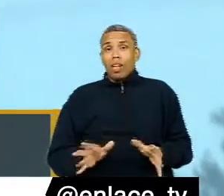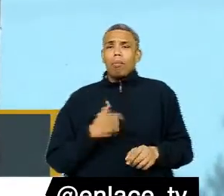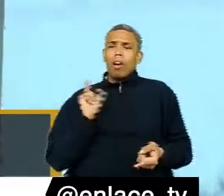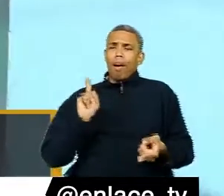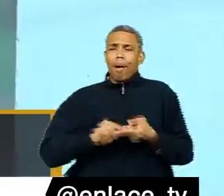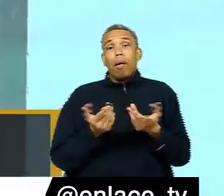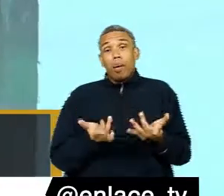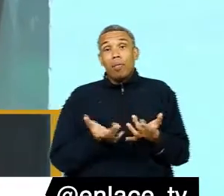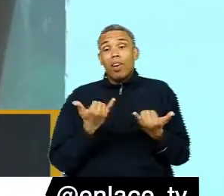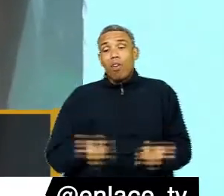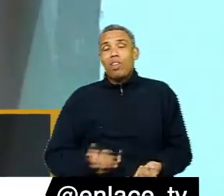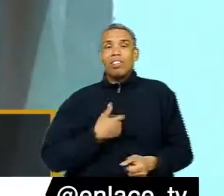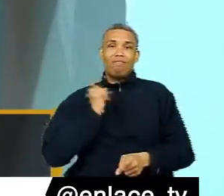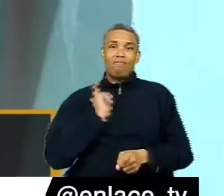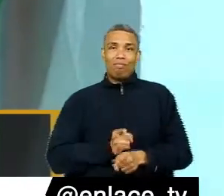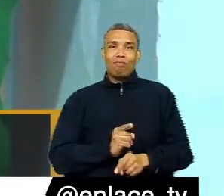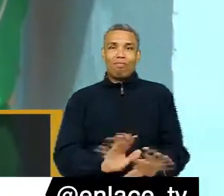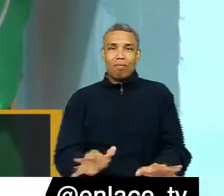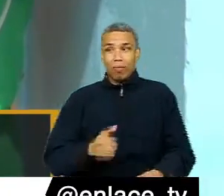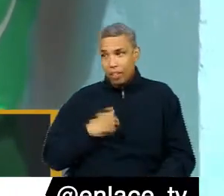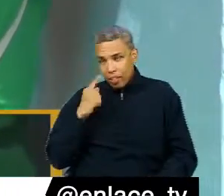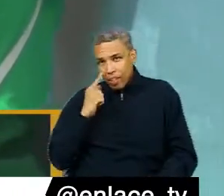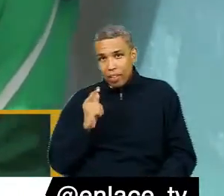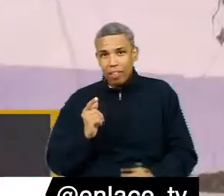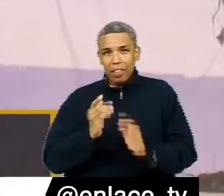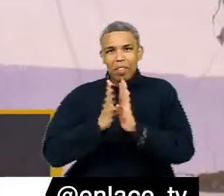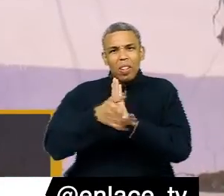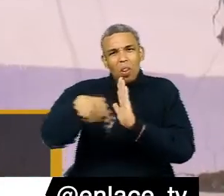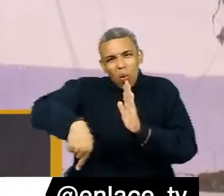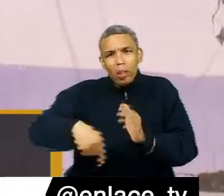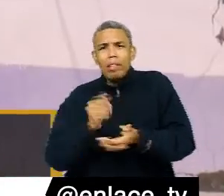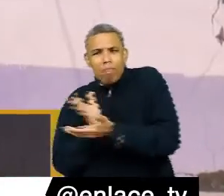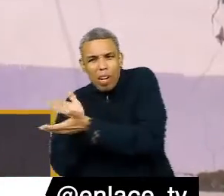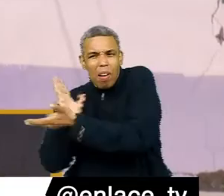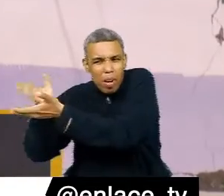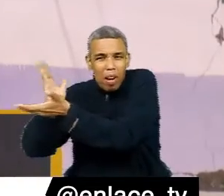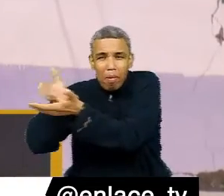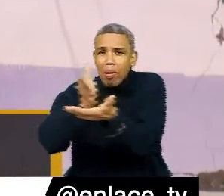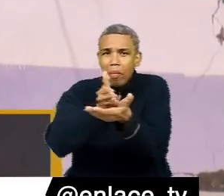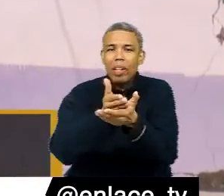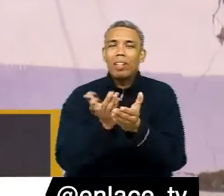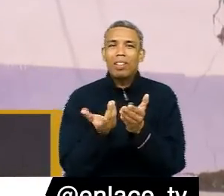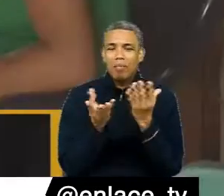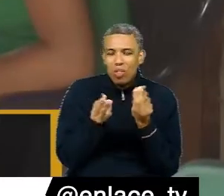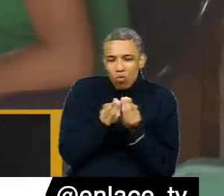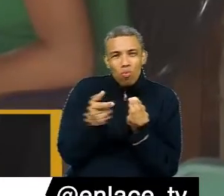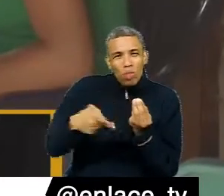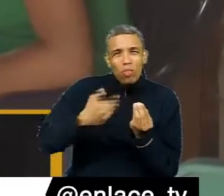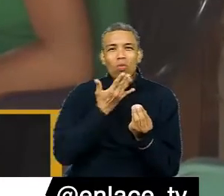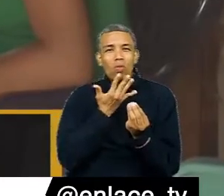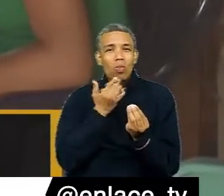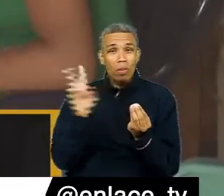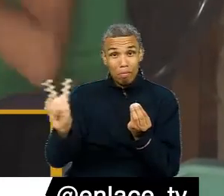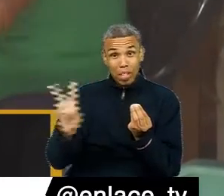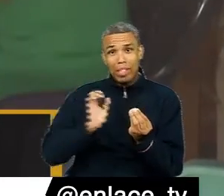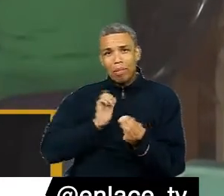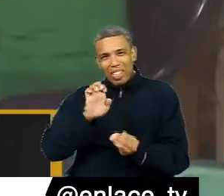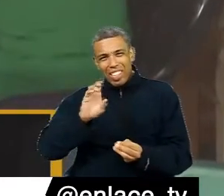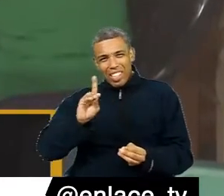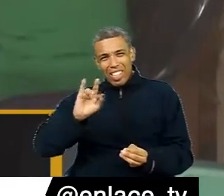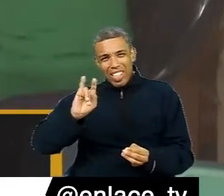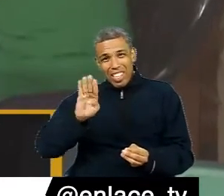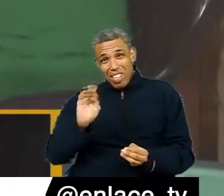¿cómo están? Venimos de parte de Eduba. La jornada de hoy en el barrio Rangel fue realizada puerta a puerta, donde la comunidad entregó su documentación